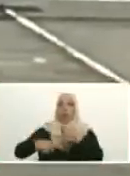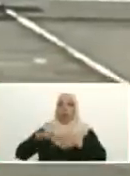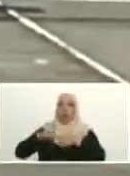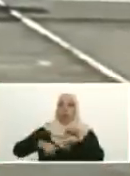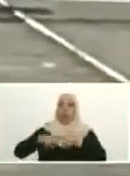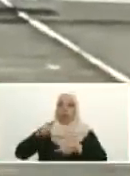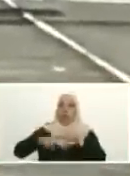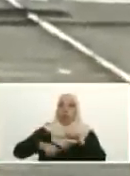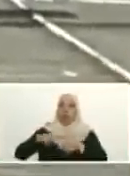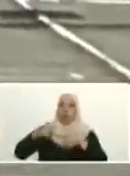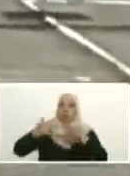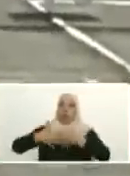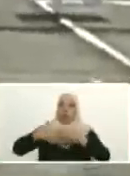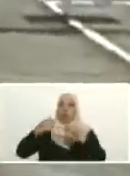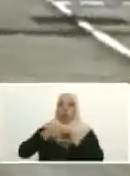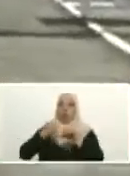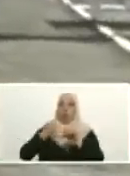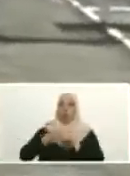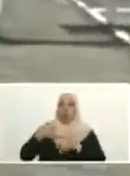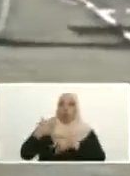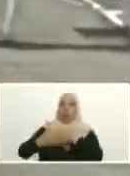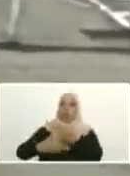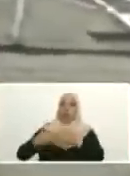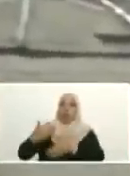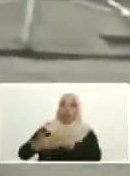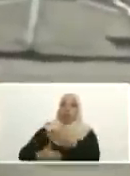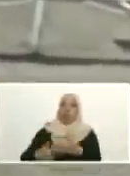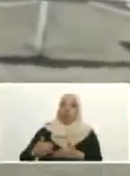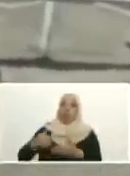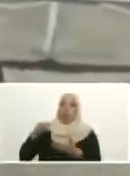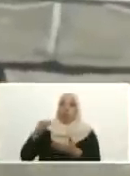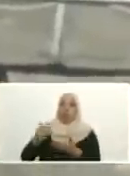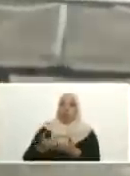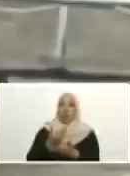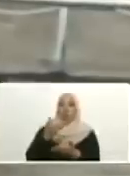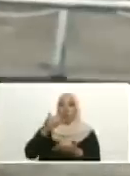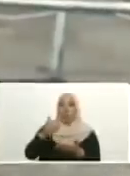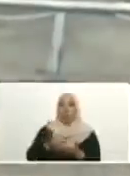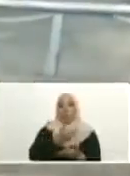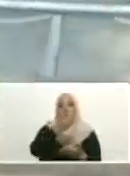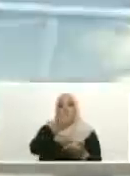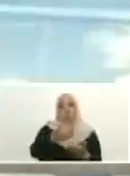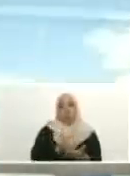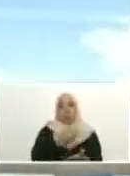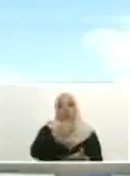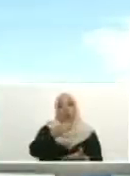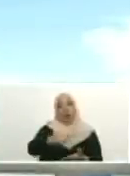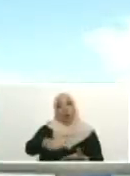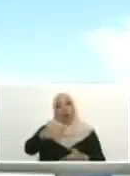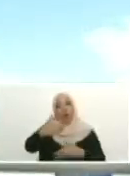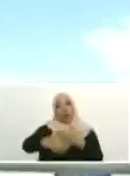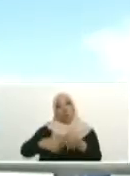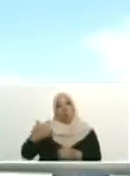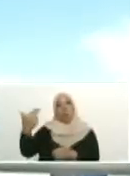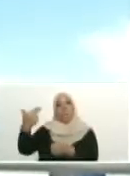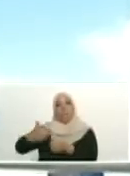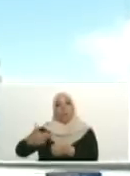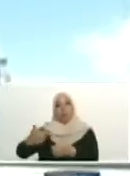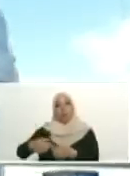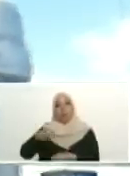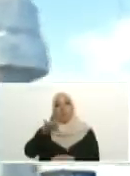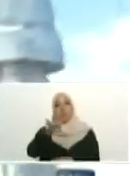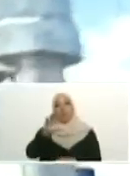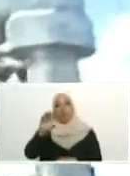macoya. Este múltiple de producción recoge la producción de cada uno de los 50